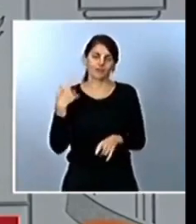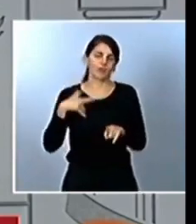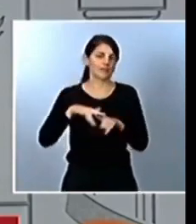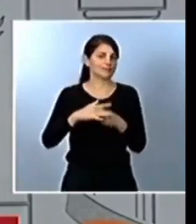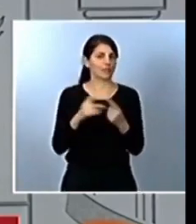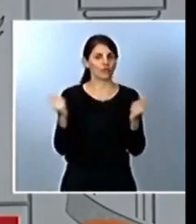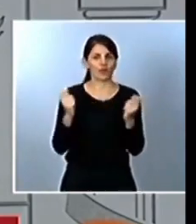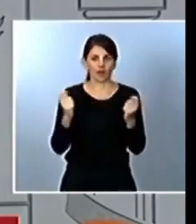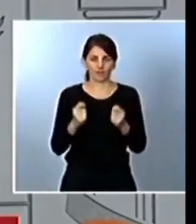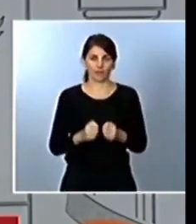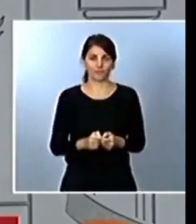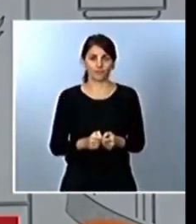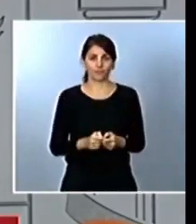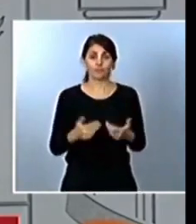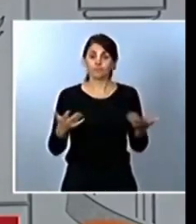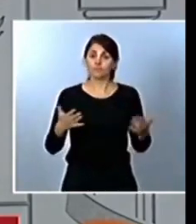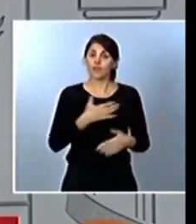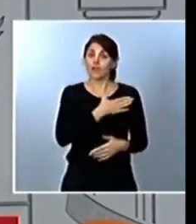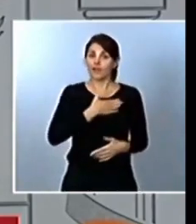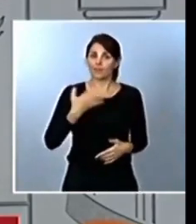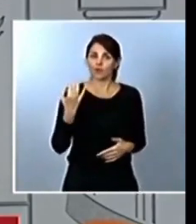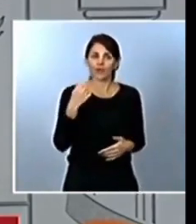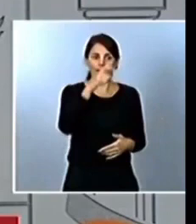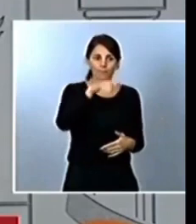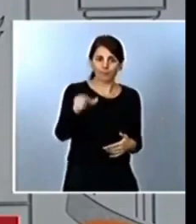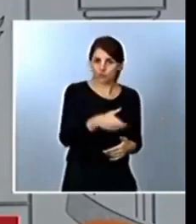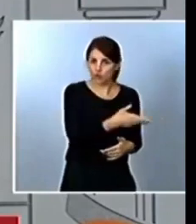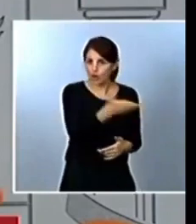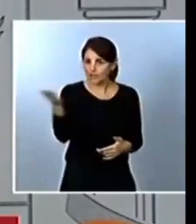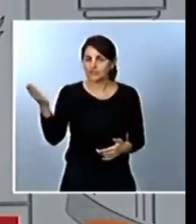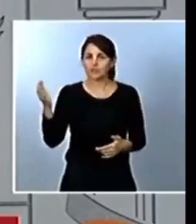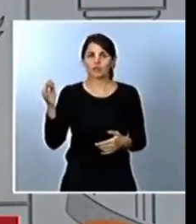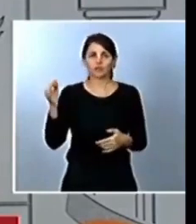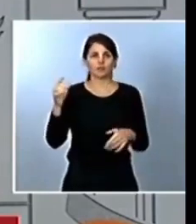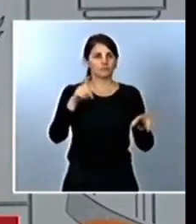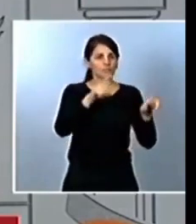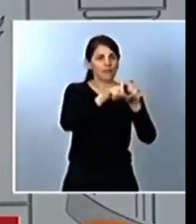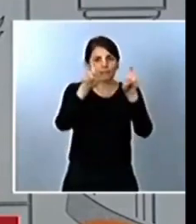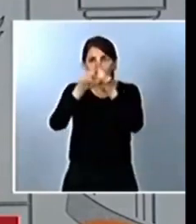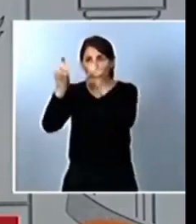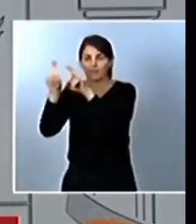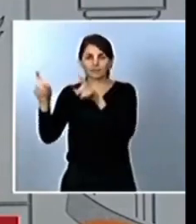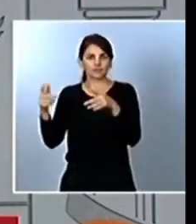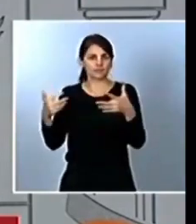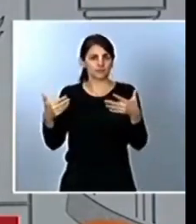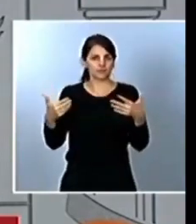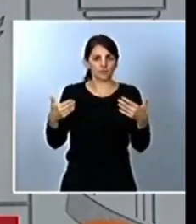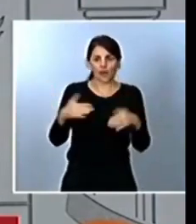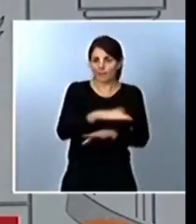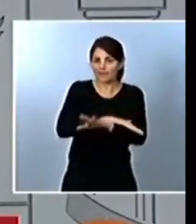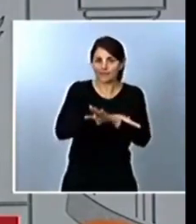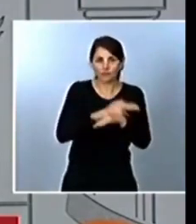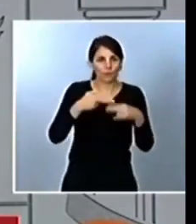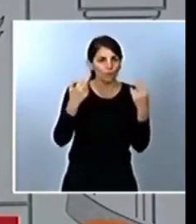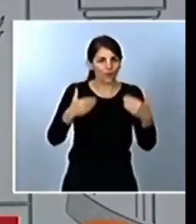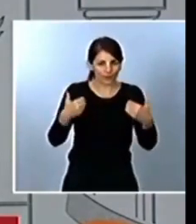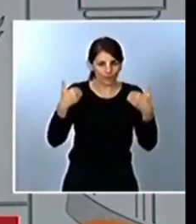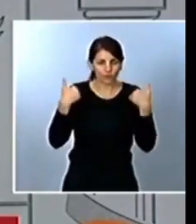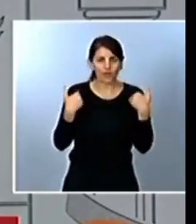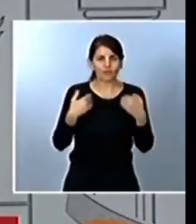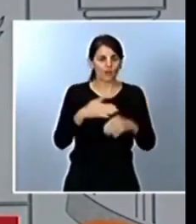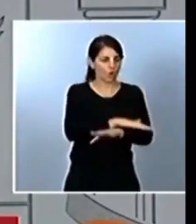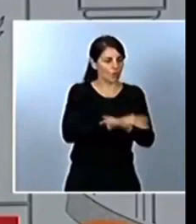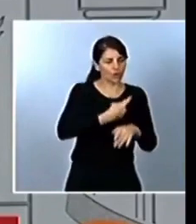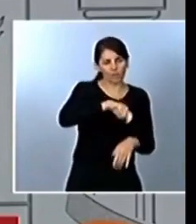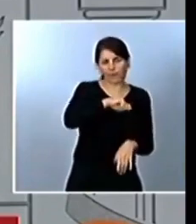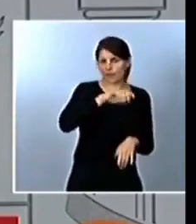ciudadanos como las administraciones competentes, ya sean las comunidades autónomas o ya sea el Gobierno de España por medio del Ministerio de Sanidad,